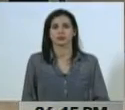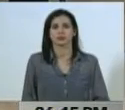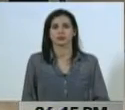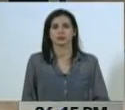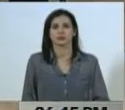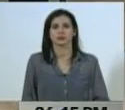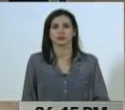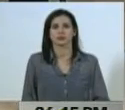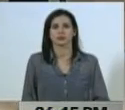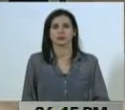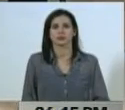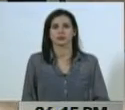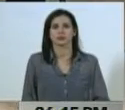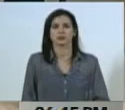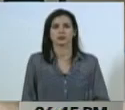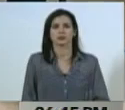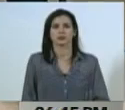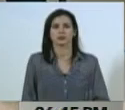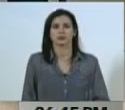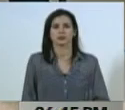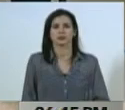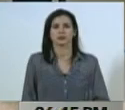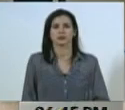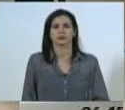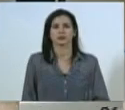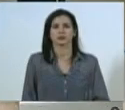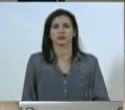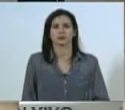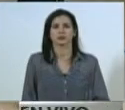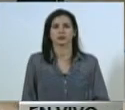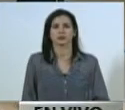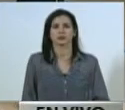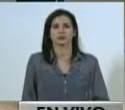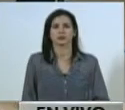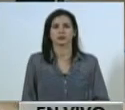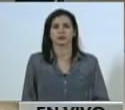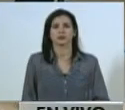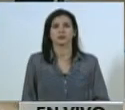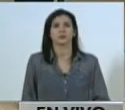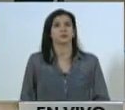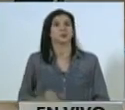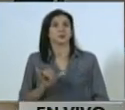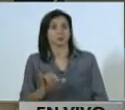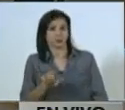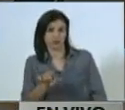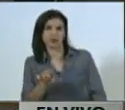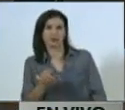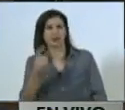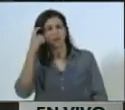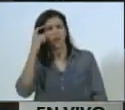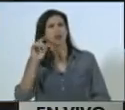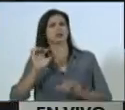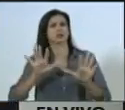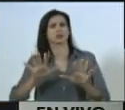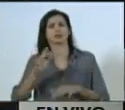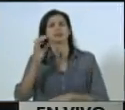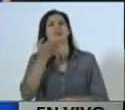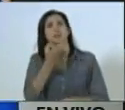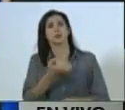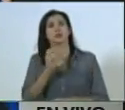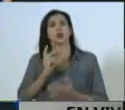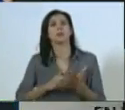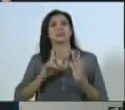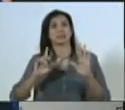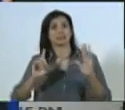a historic decision on market management. Y fue en el 10 de diciembre de 2016